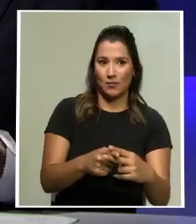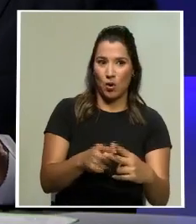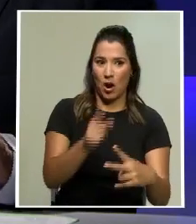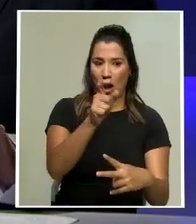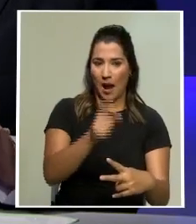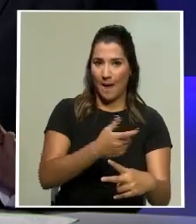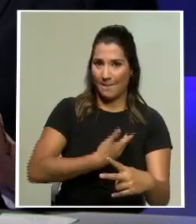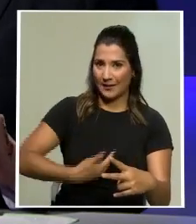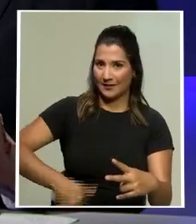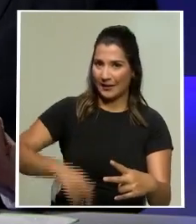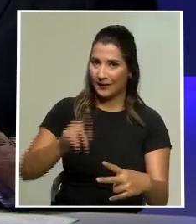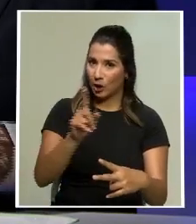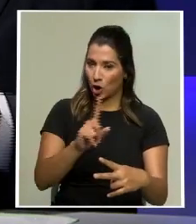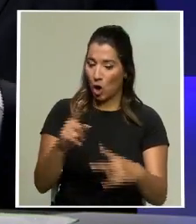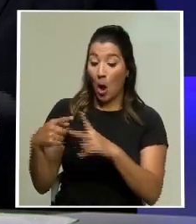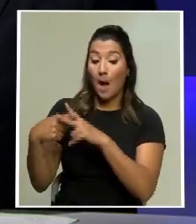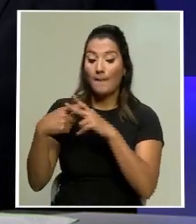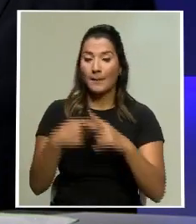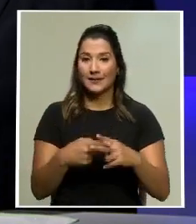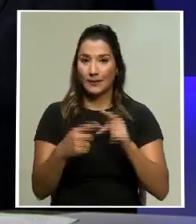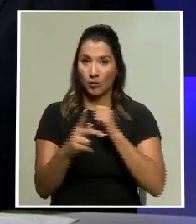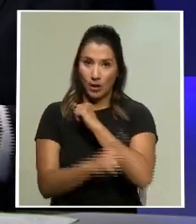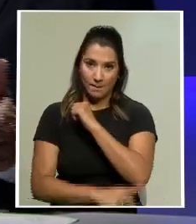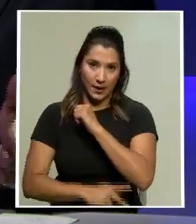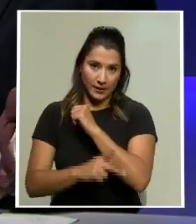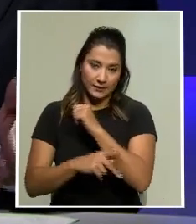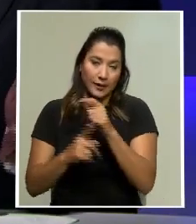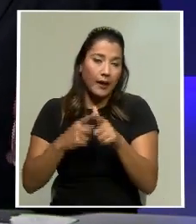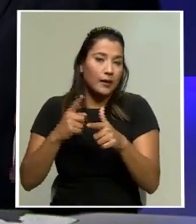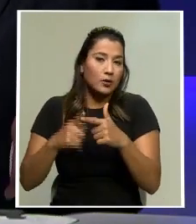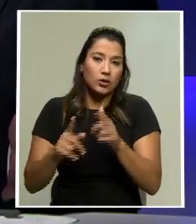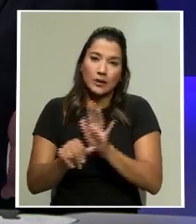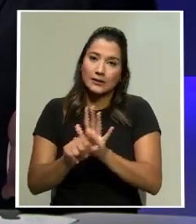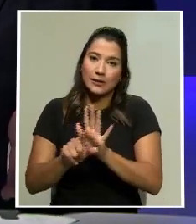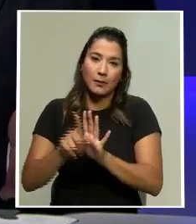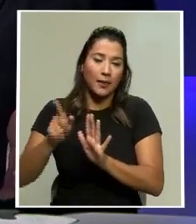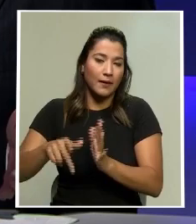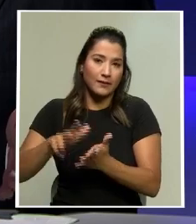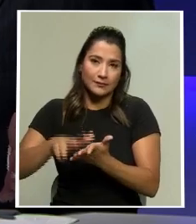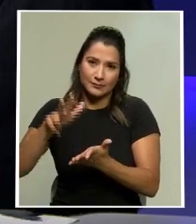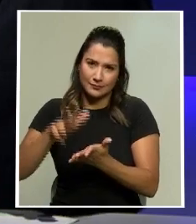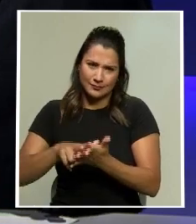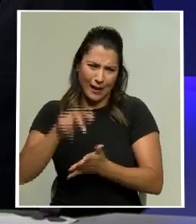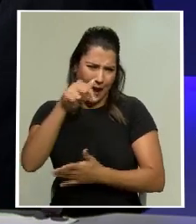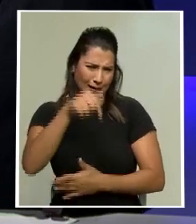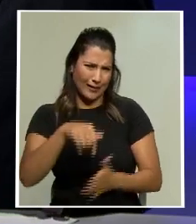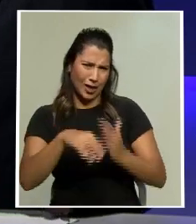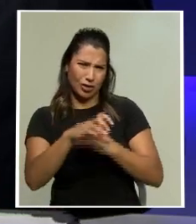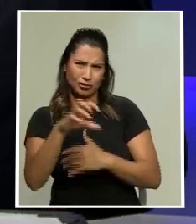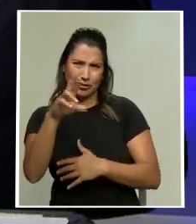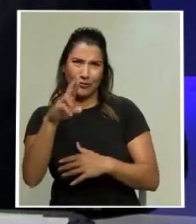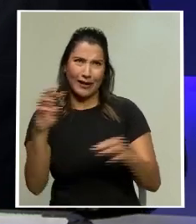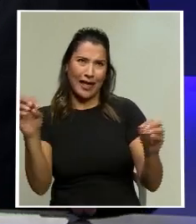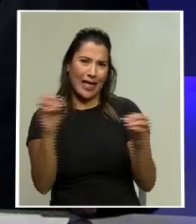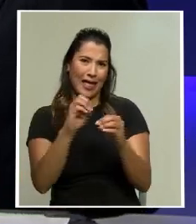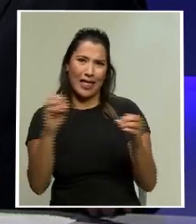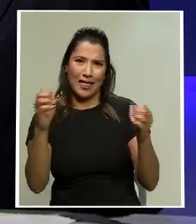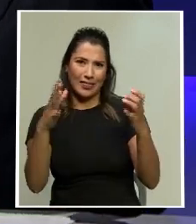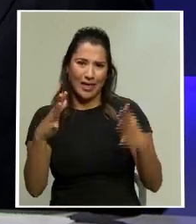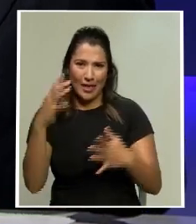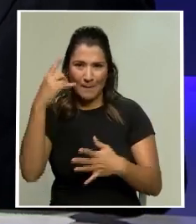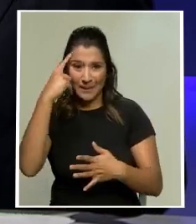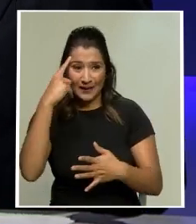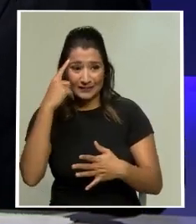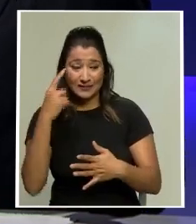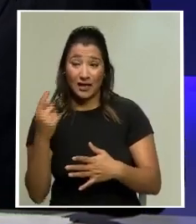tienen que llegar a la Asamblea. Aquí a nadie se le ocurre meter la fuerza pública para tramitar un